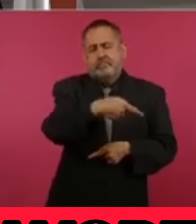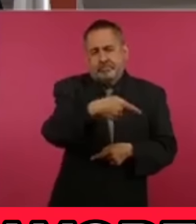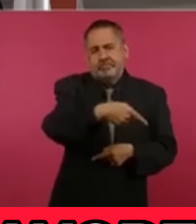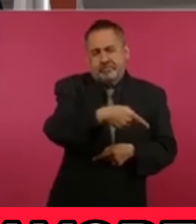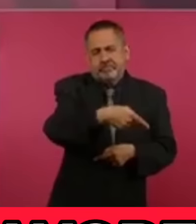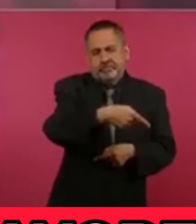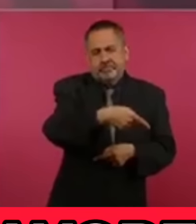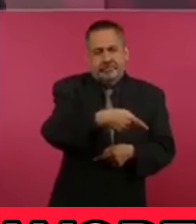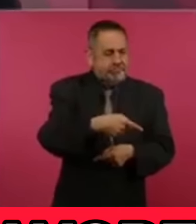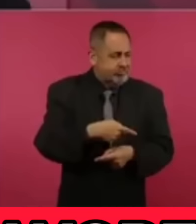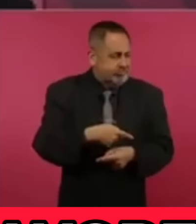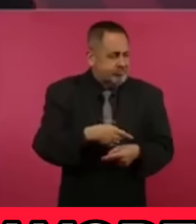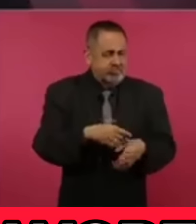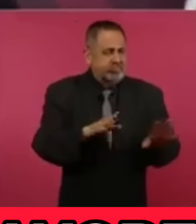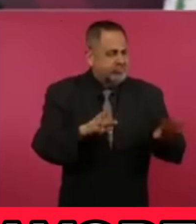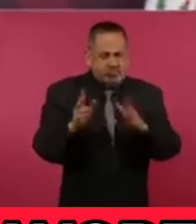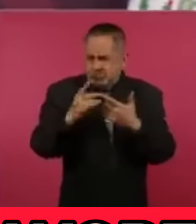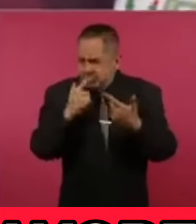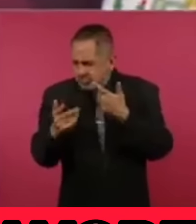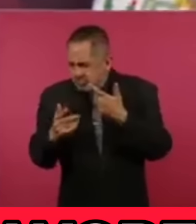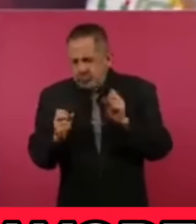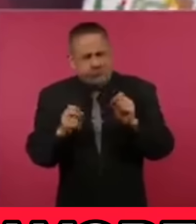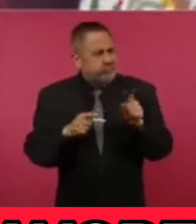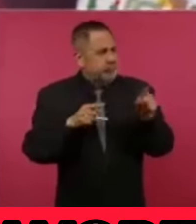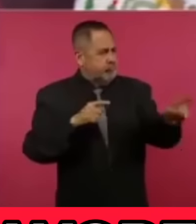les entregaron el Poder Judicial